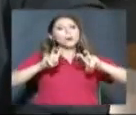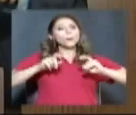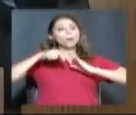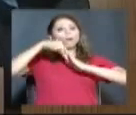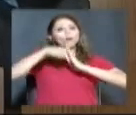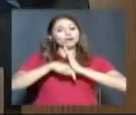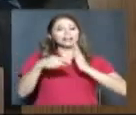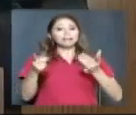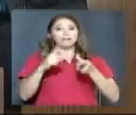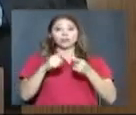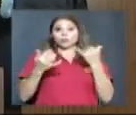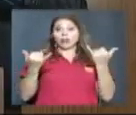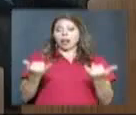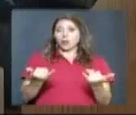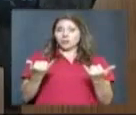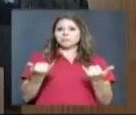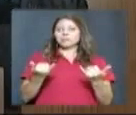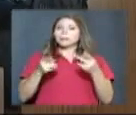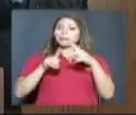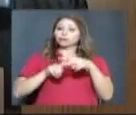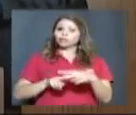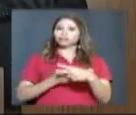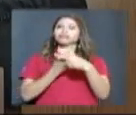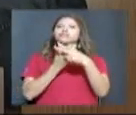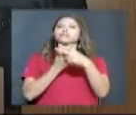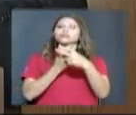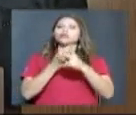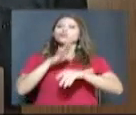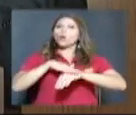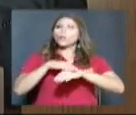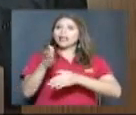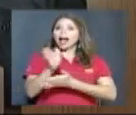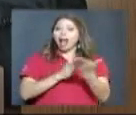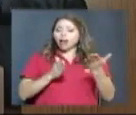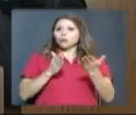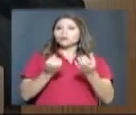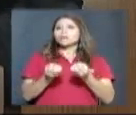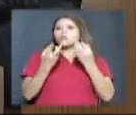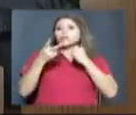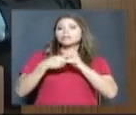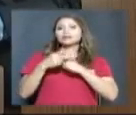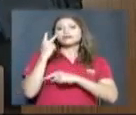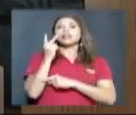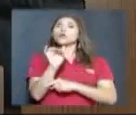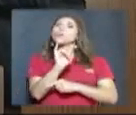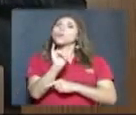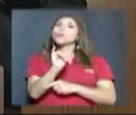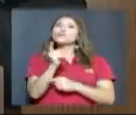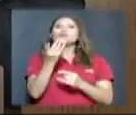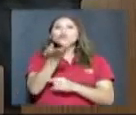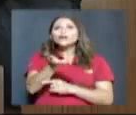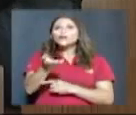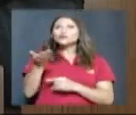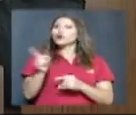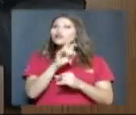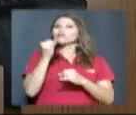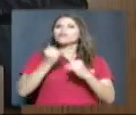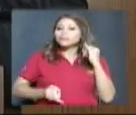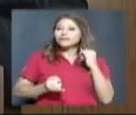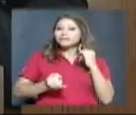que, sin más, vamos un poquito a arrancar sobre algo que se considera muchas veces como un recurso inagotable. ¿Es el